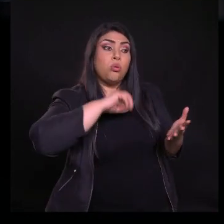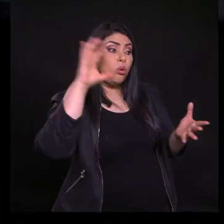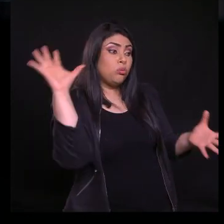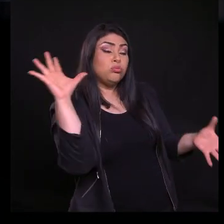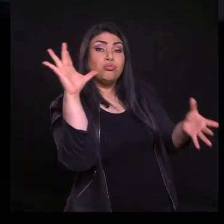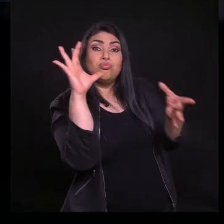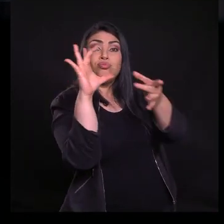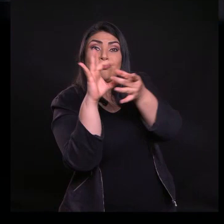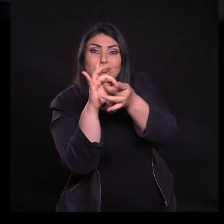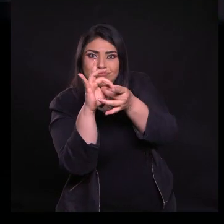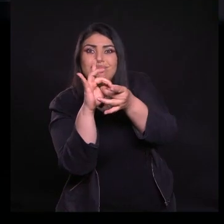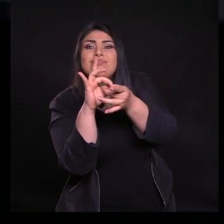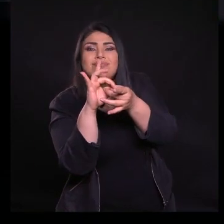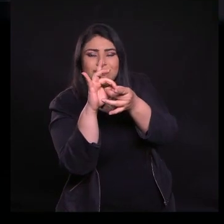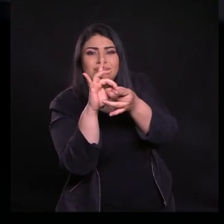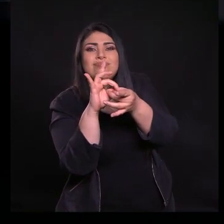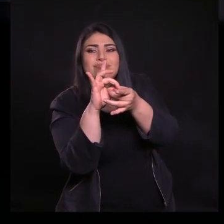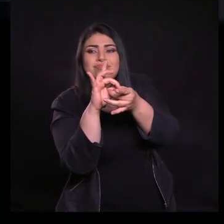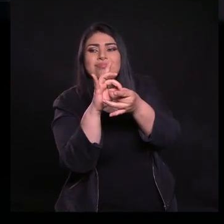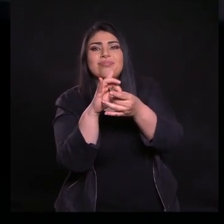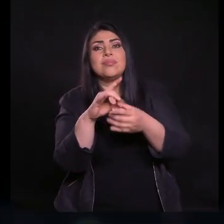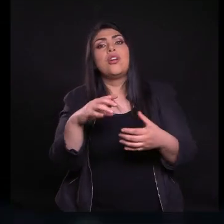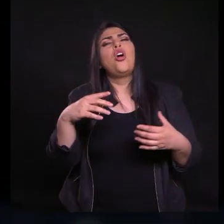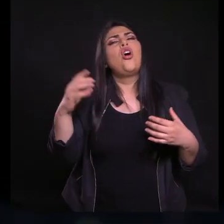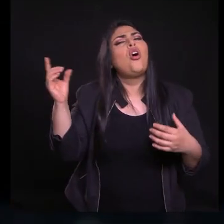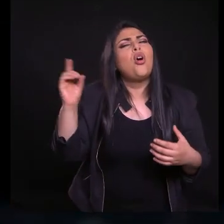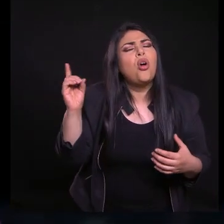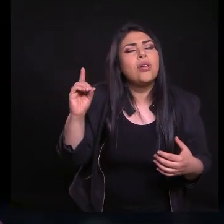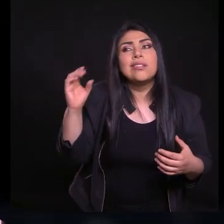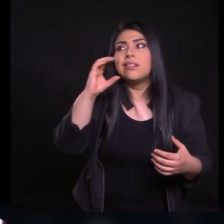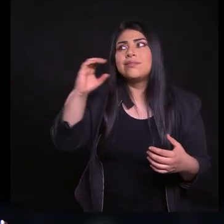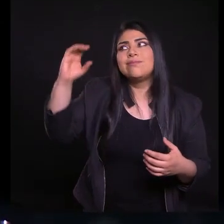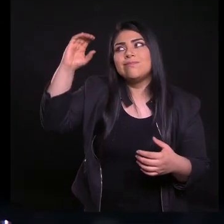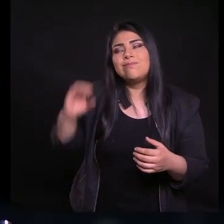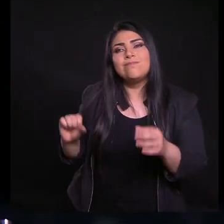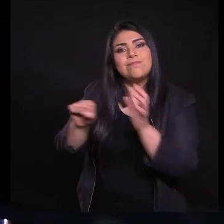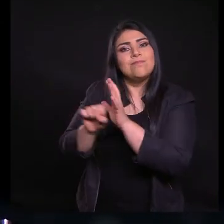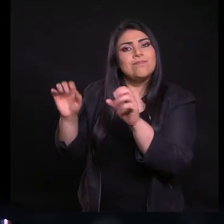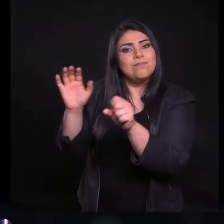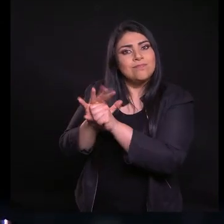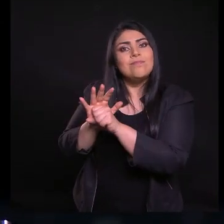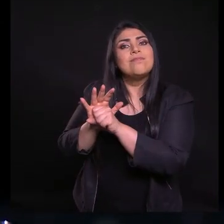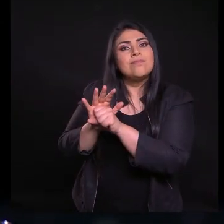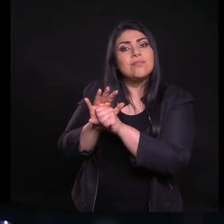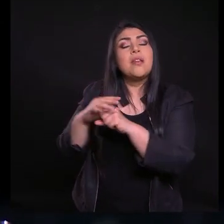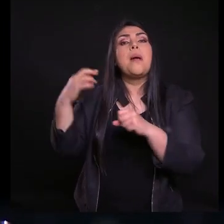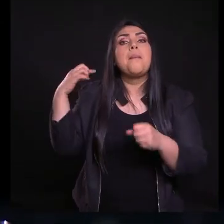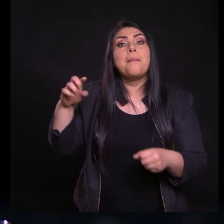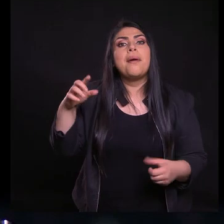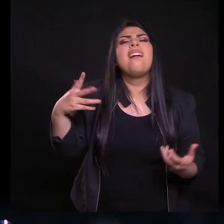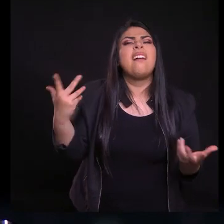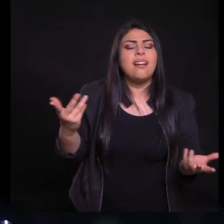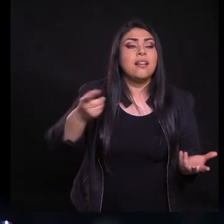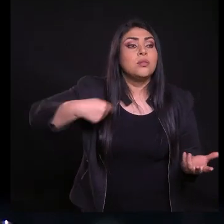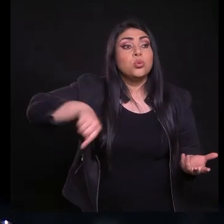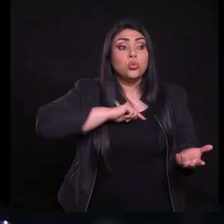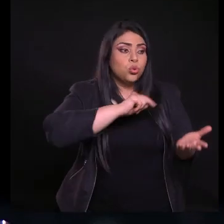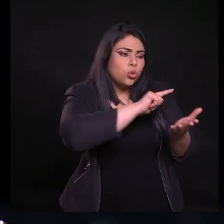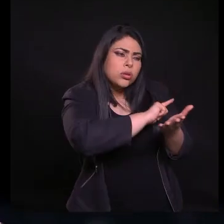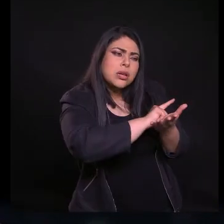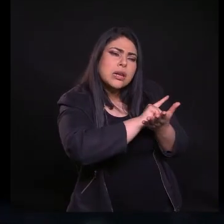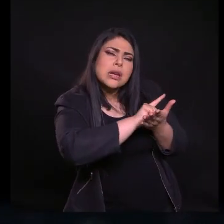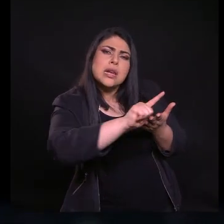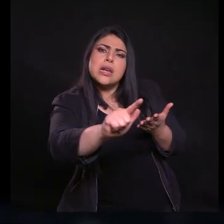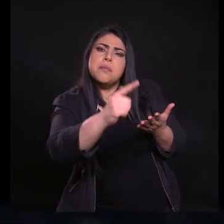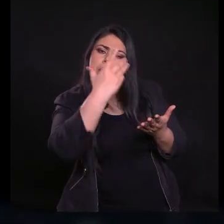cuerpo de carne por medio de la muerte en la cruz para presentarnos santos y sin mancha e irreprensibles